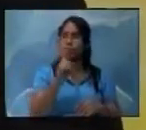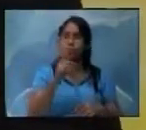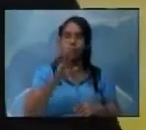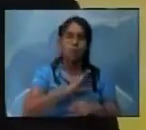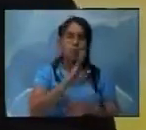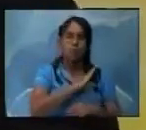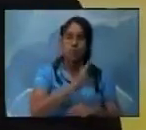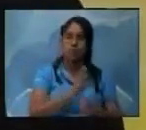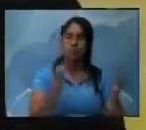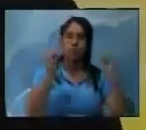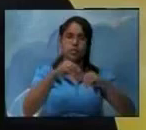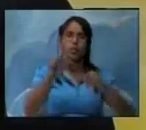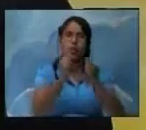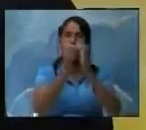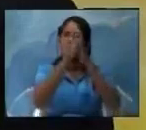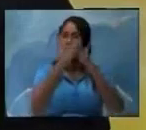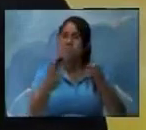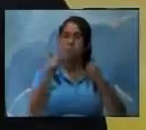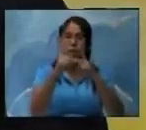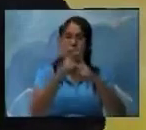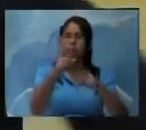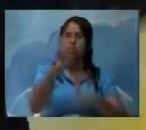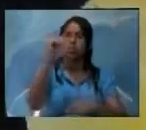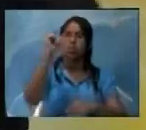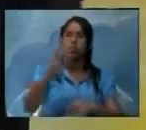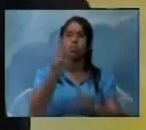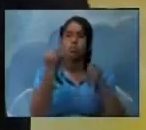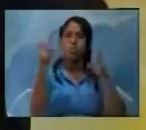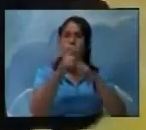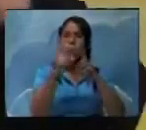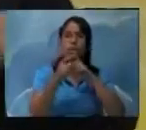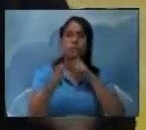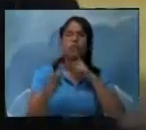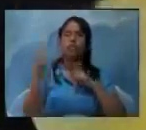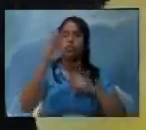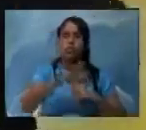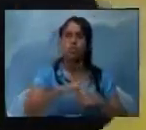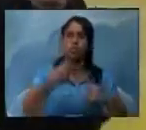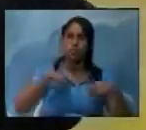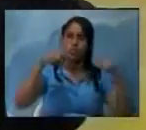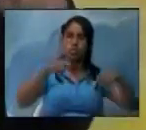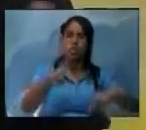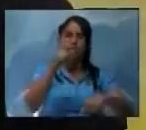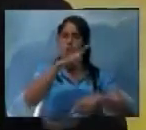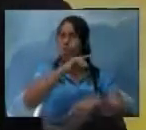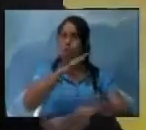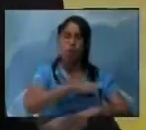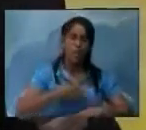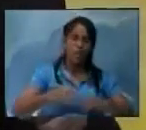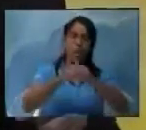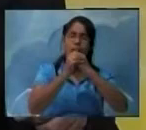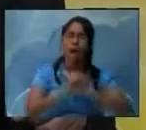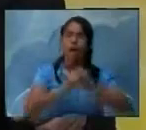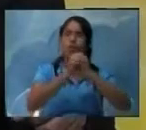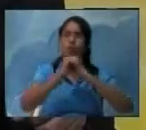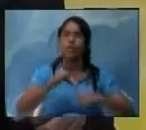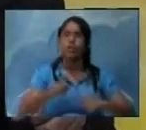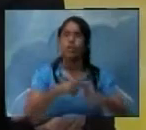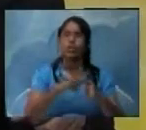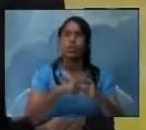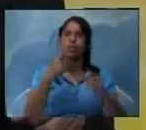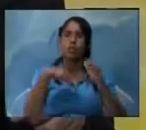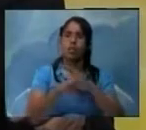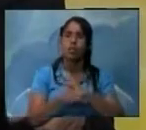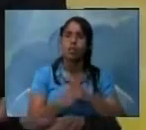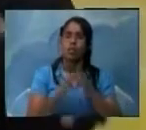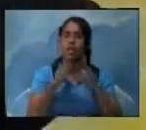me convencen con esas palabras. Ustedes son puras palabras, yo estoy bravo. Ustedes no quieren adorar mi estatua. Se van a